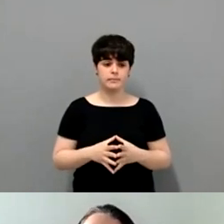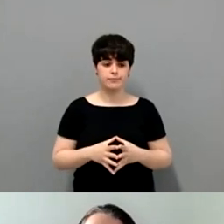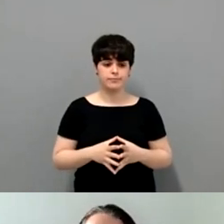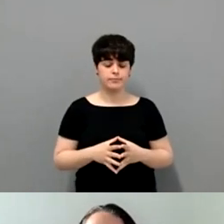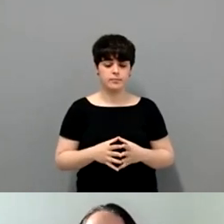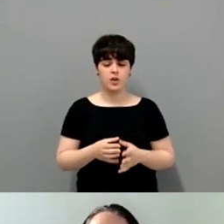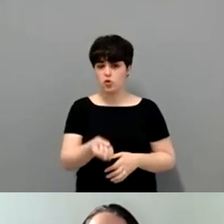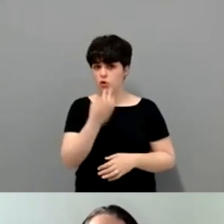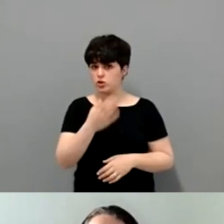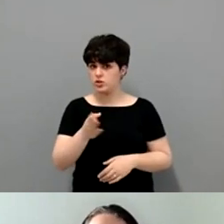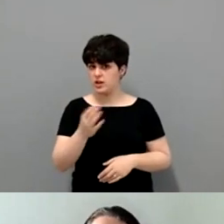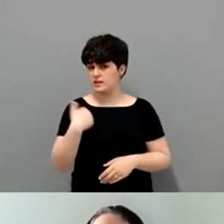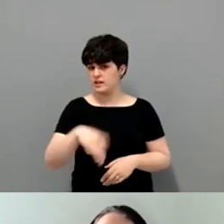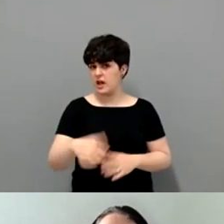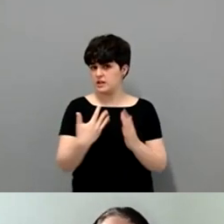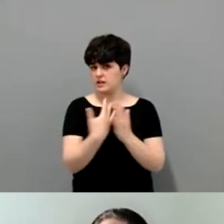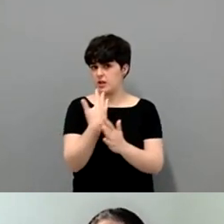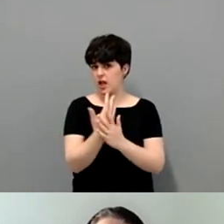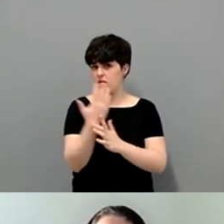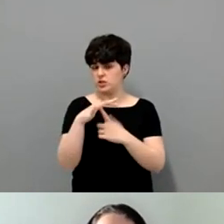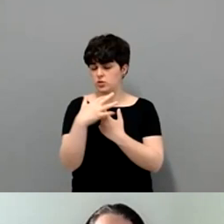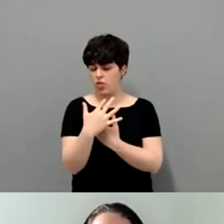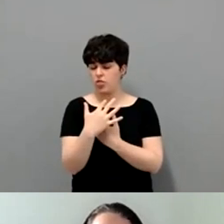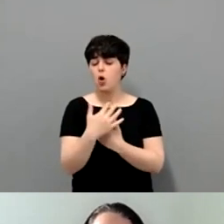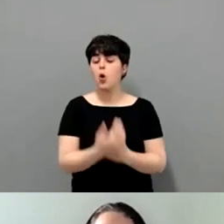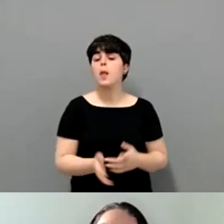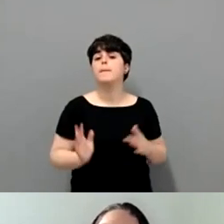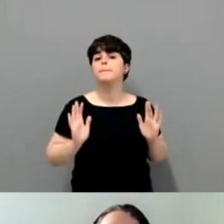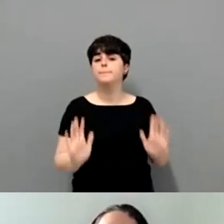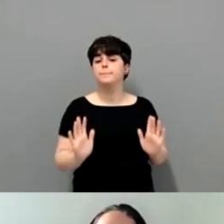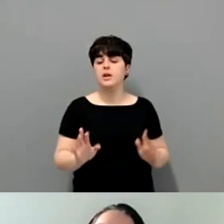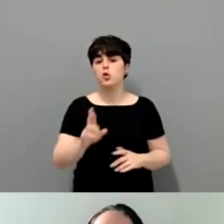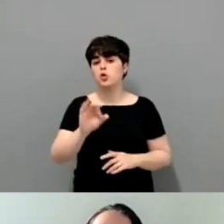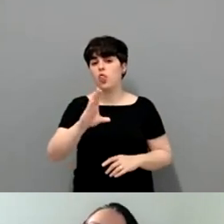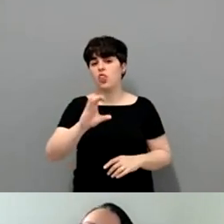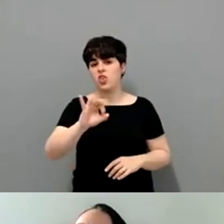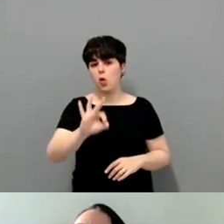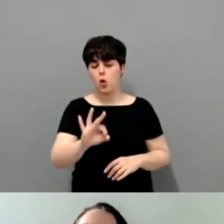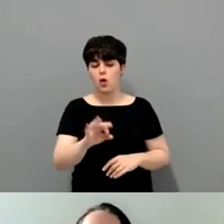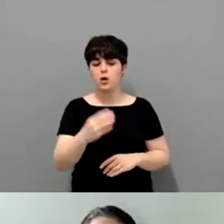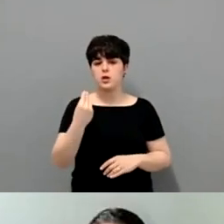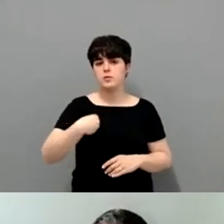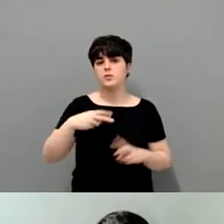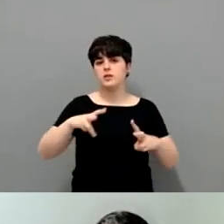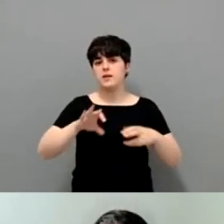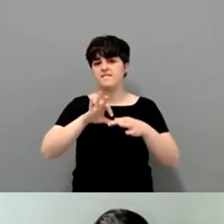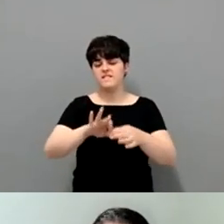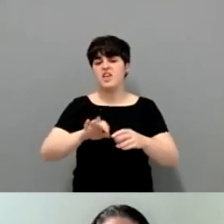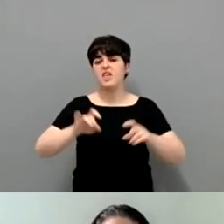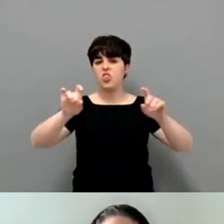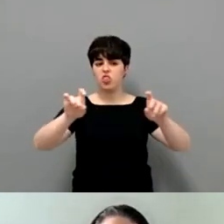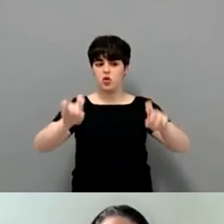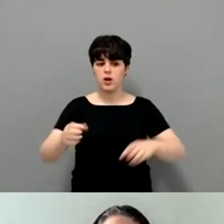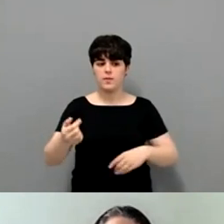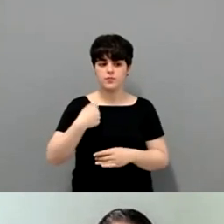Rosa ya nos hacía mención a esto, pero Rocío, en educación